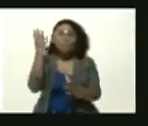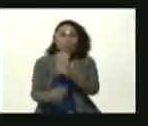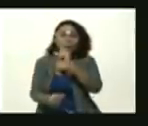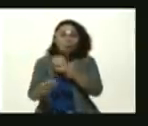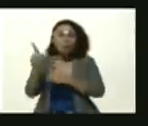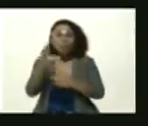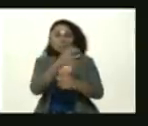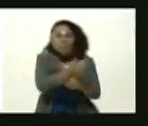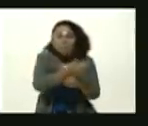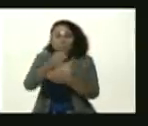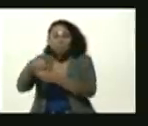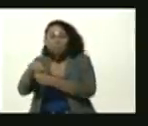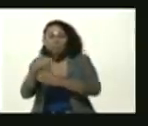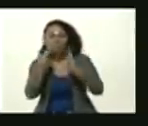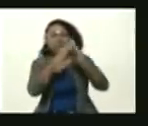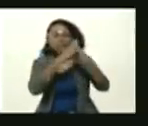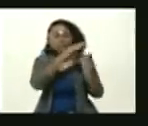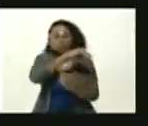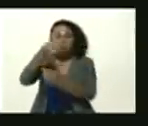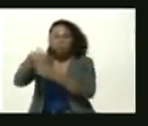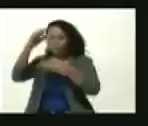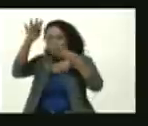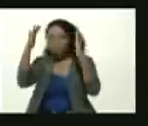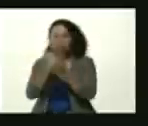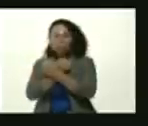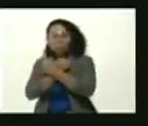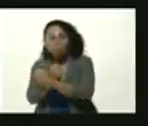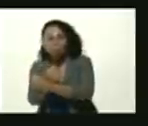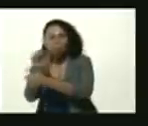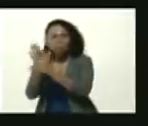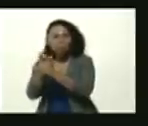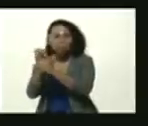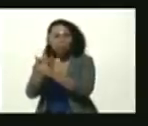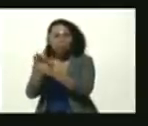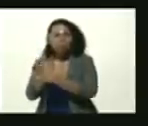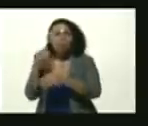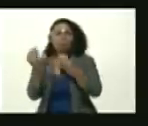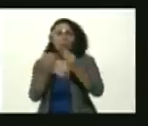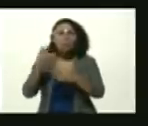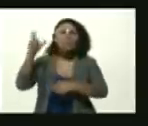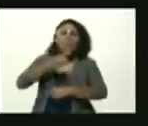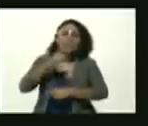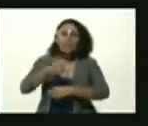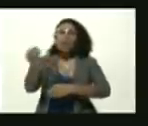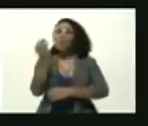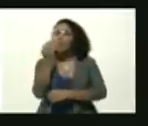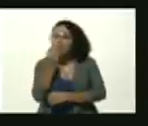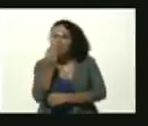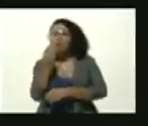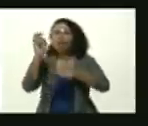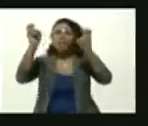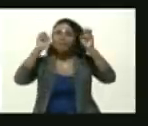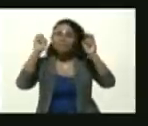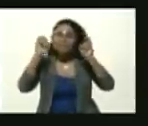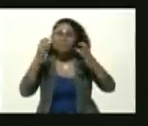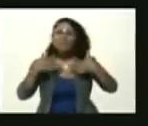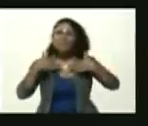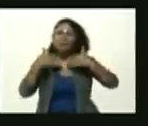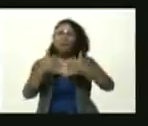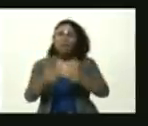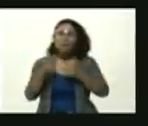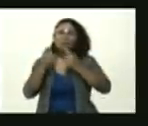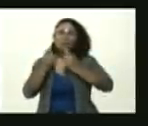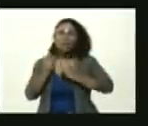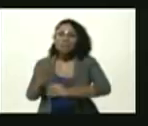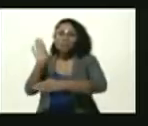sus casas, de sus hogares, para darles una atención amorosa y una atención digna como merece, la alimentación, el tema de la salud, el trato